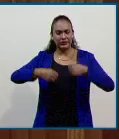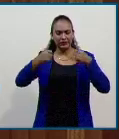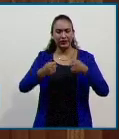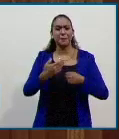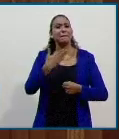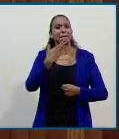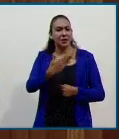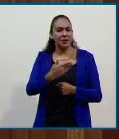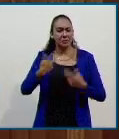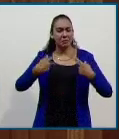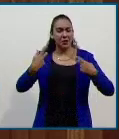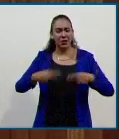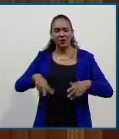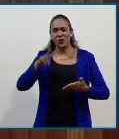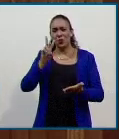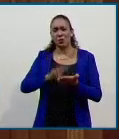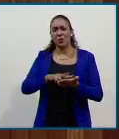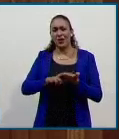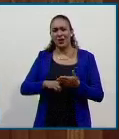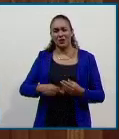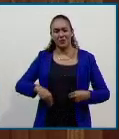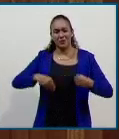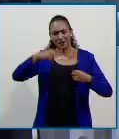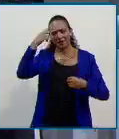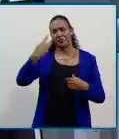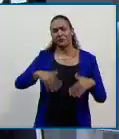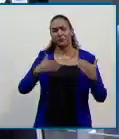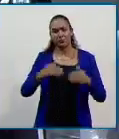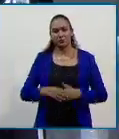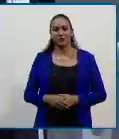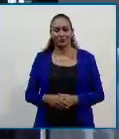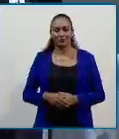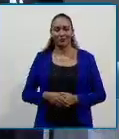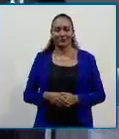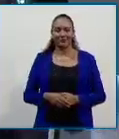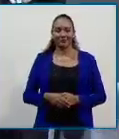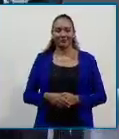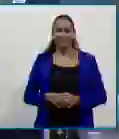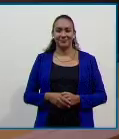extraordinario, único, maravilloso.